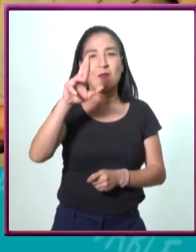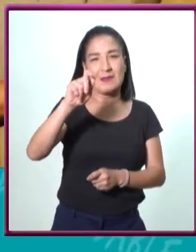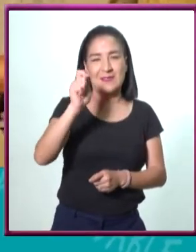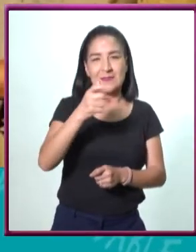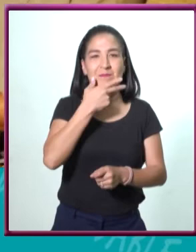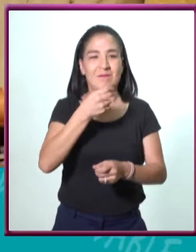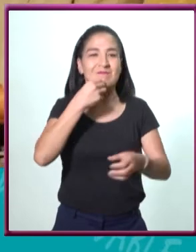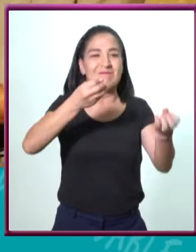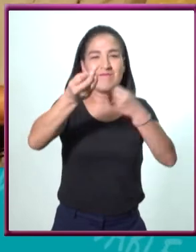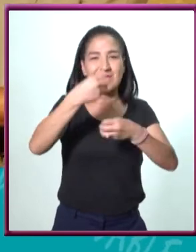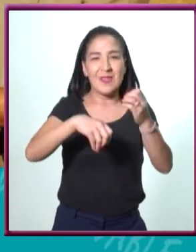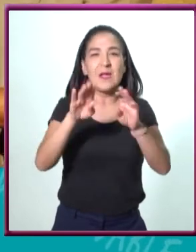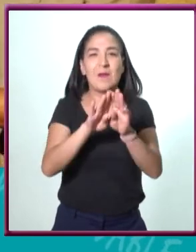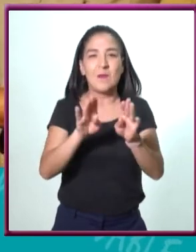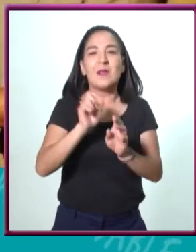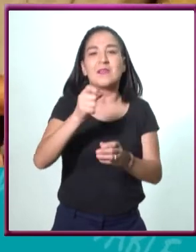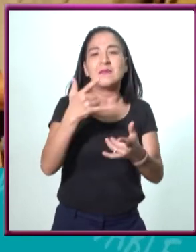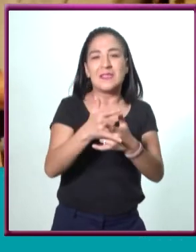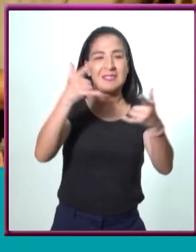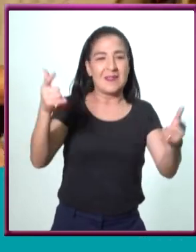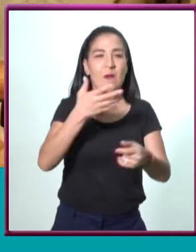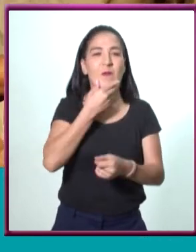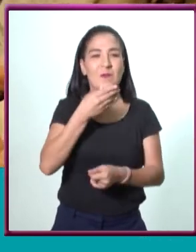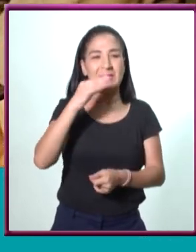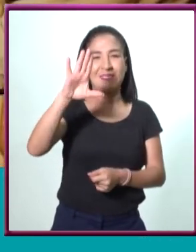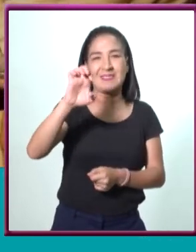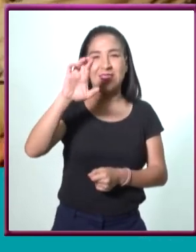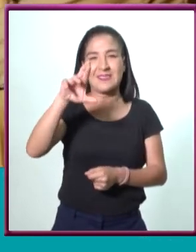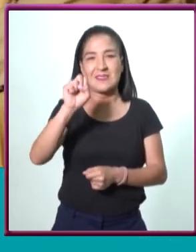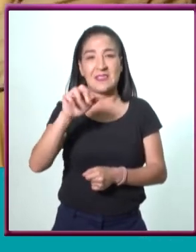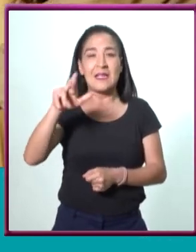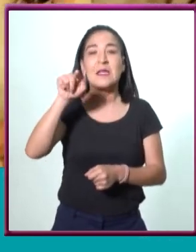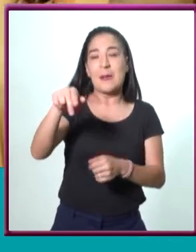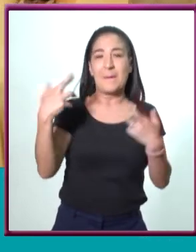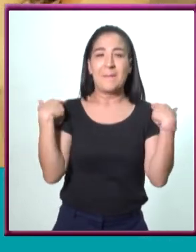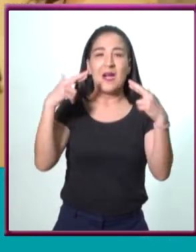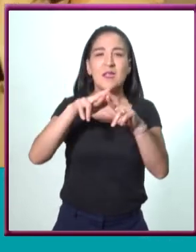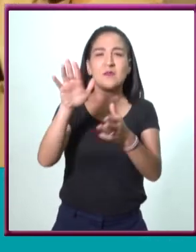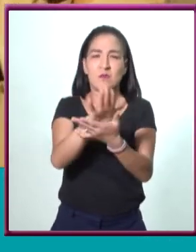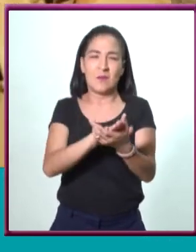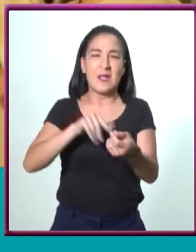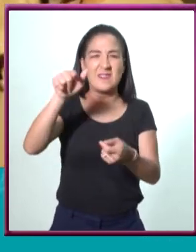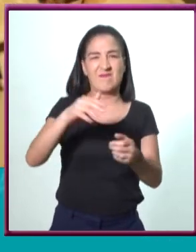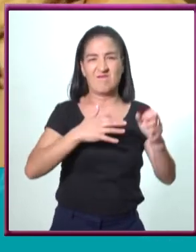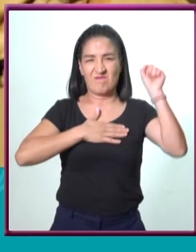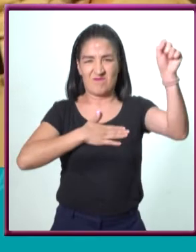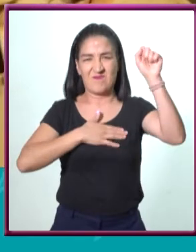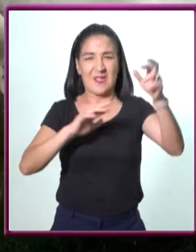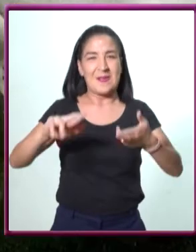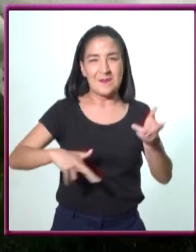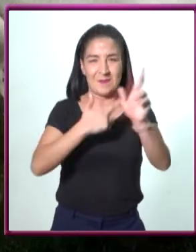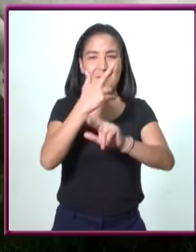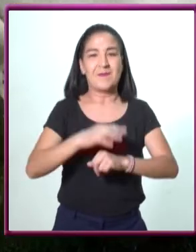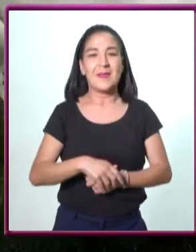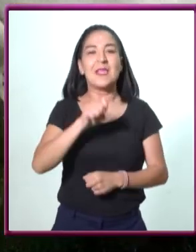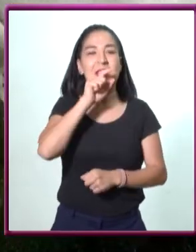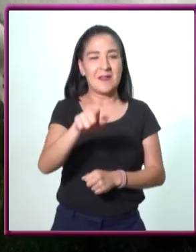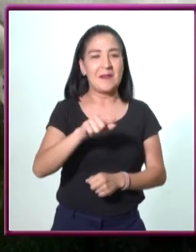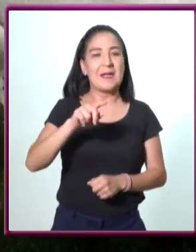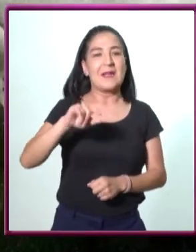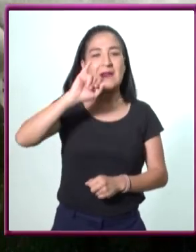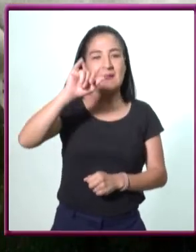Rodolfo Usigli, cuenta la historia de César Rubio, un humilde profesor que se hace pasar por líder revolucionario. También